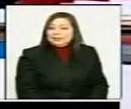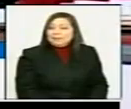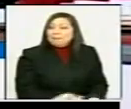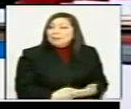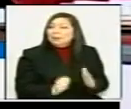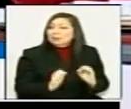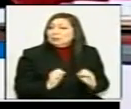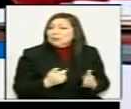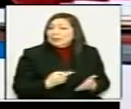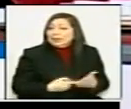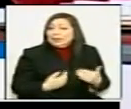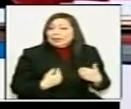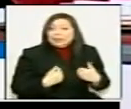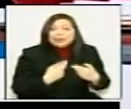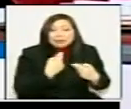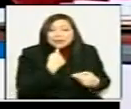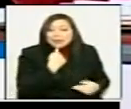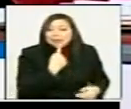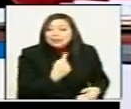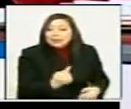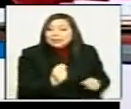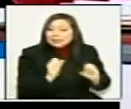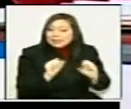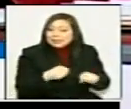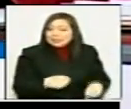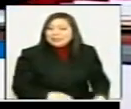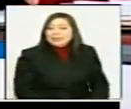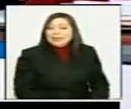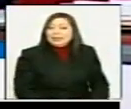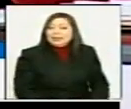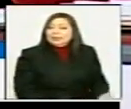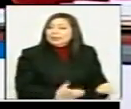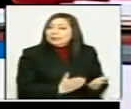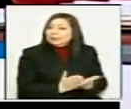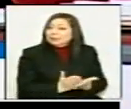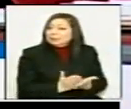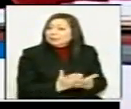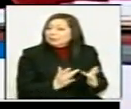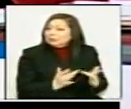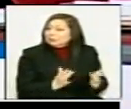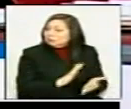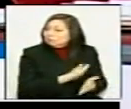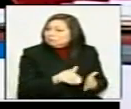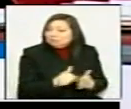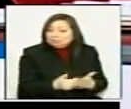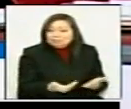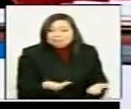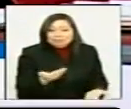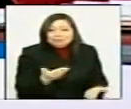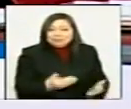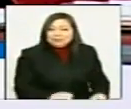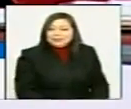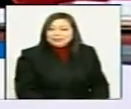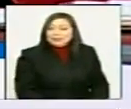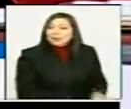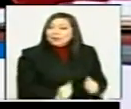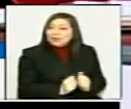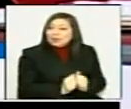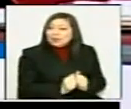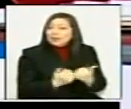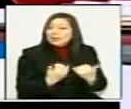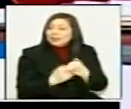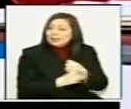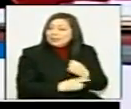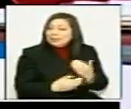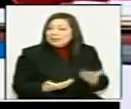Por lo tanto, tengo que reconocer, sí, que en medio de este basural corrupto hay honestidad en este